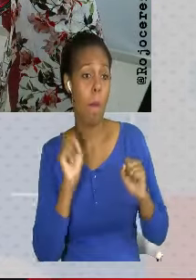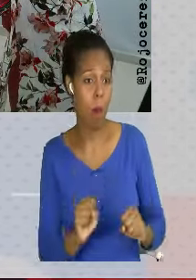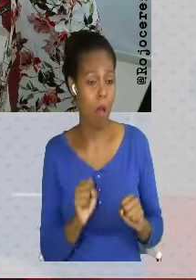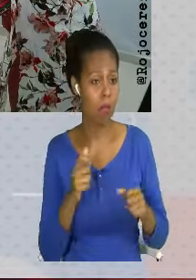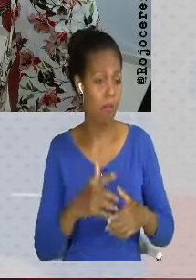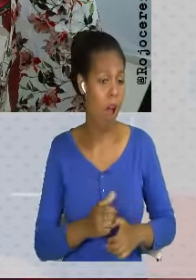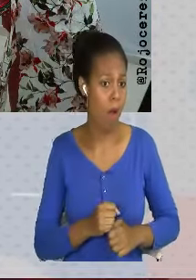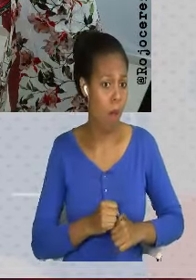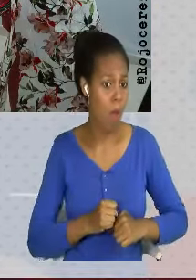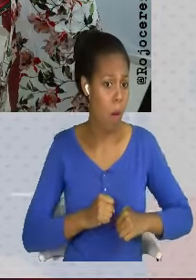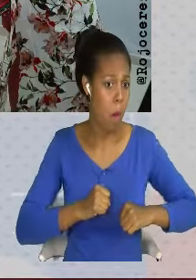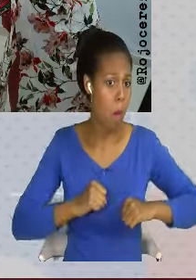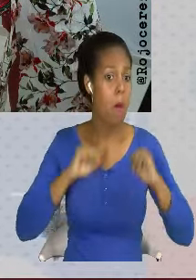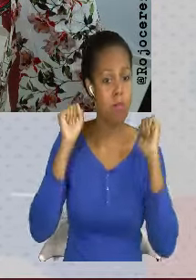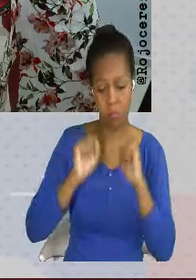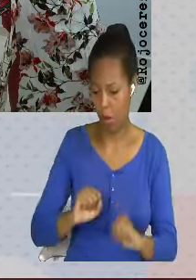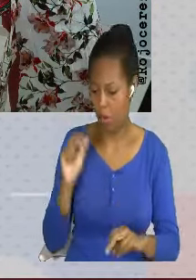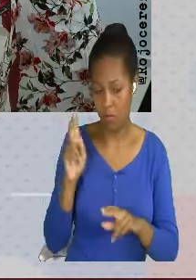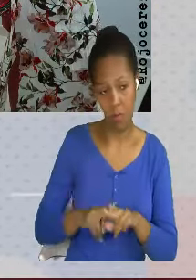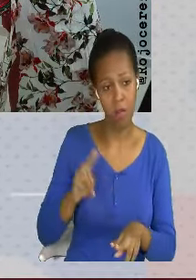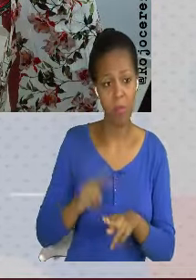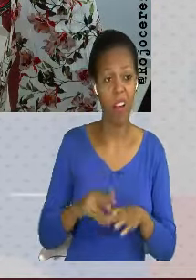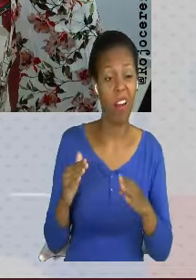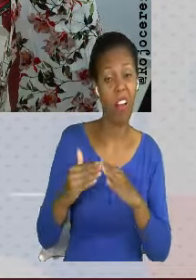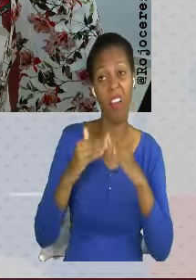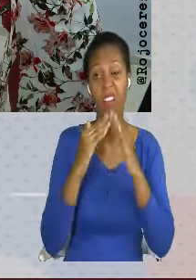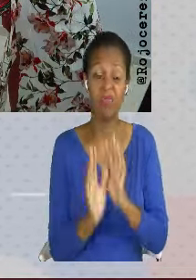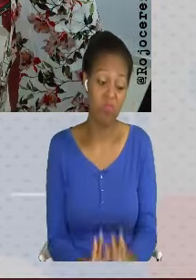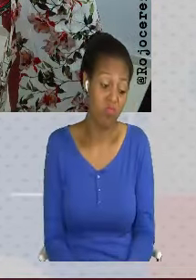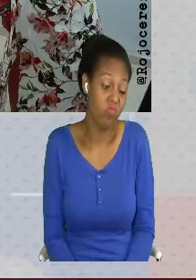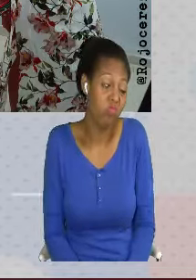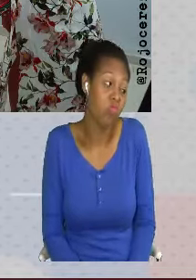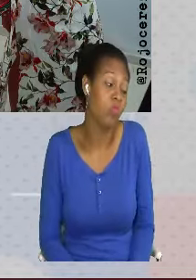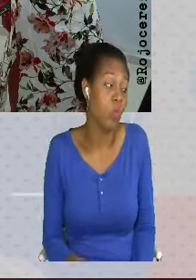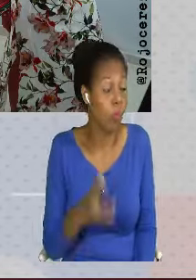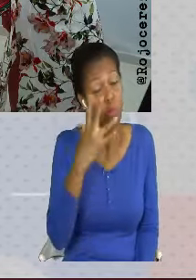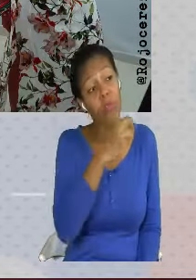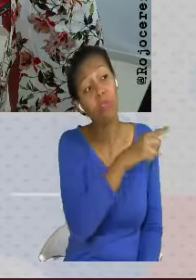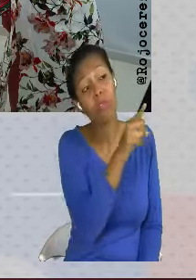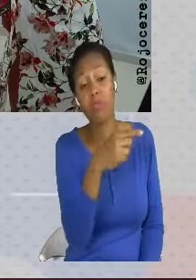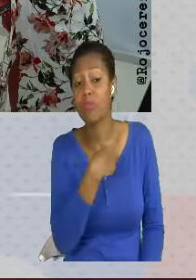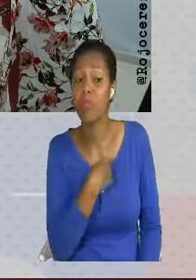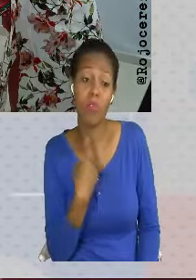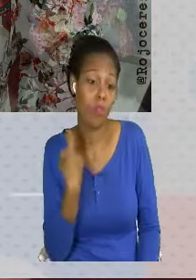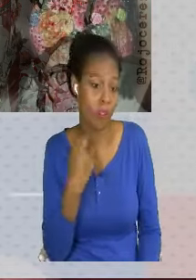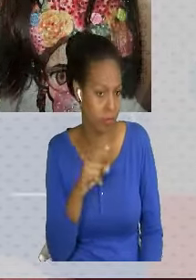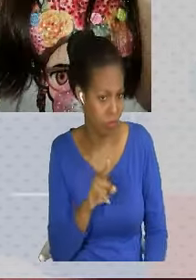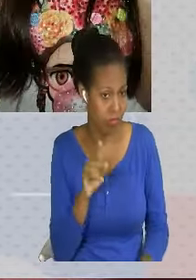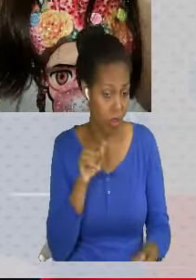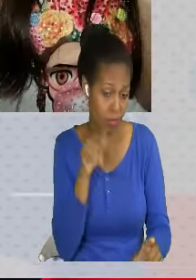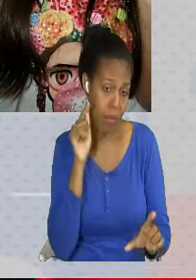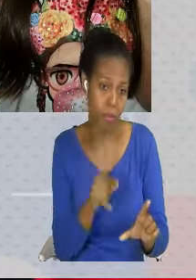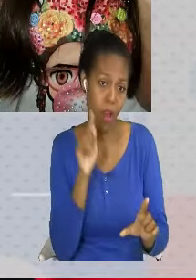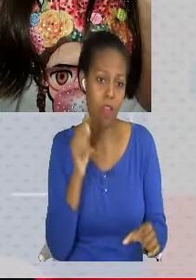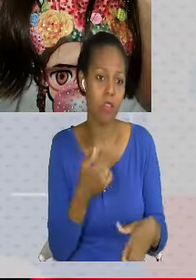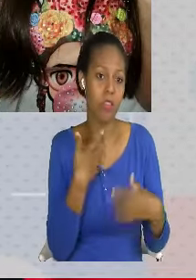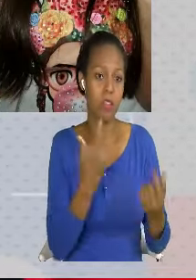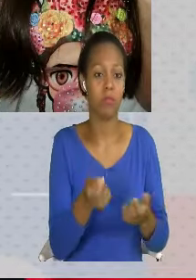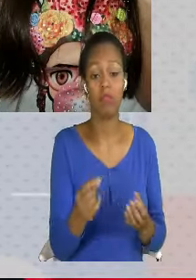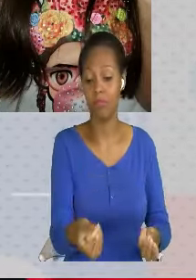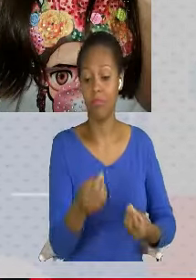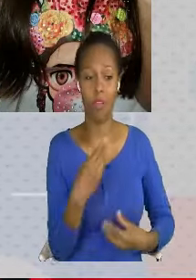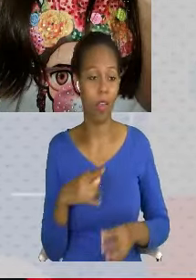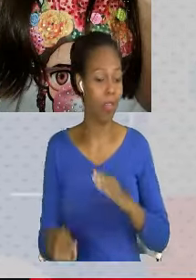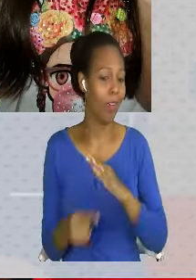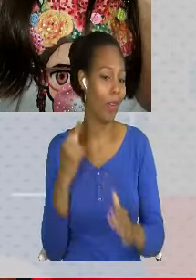que no se pueden quedar en su casa con las ganas, porque ustedes solamente es dar un clic en la página, pedir y listo, les llega inmediatamente a la